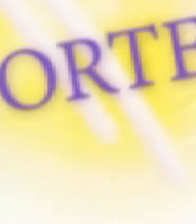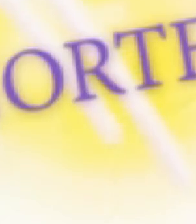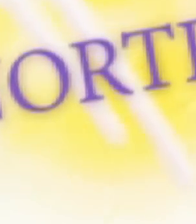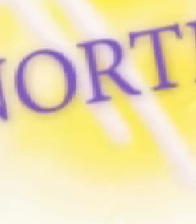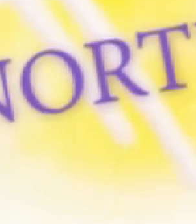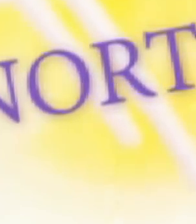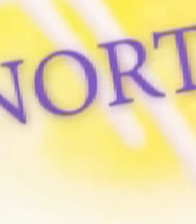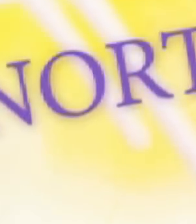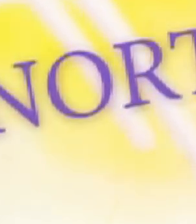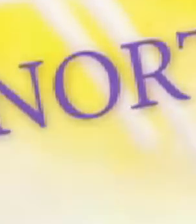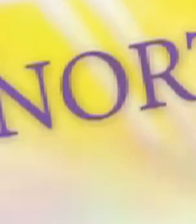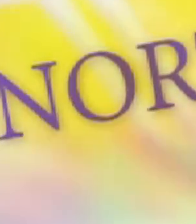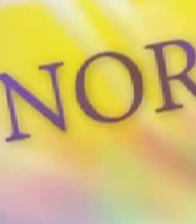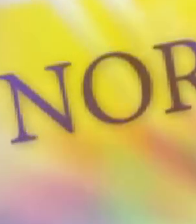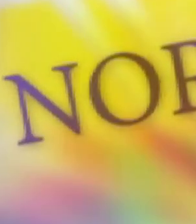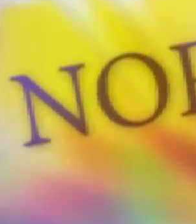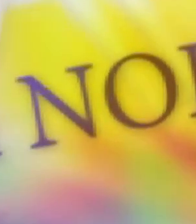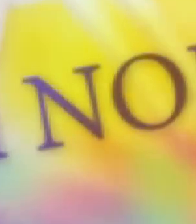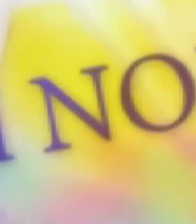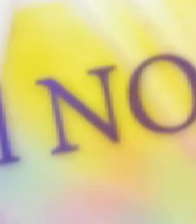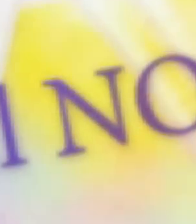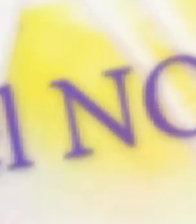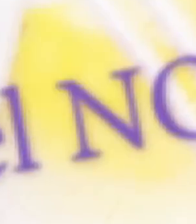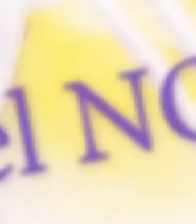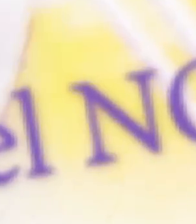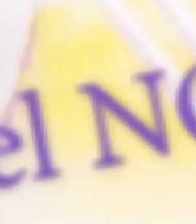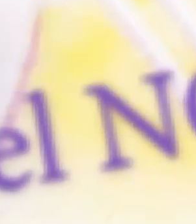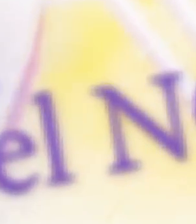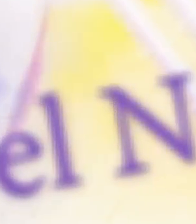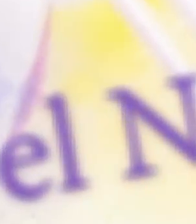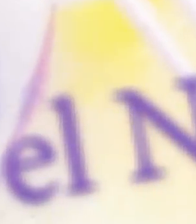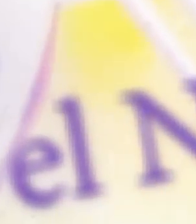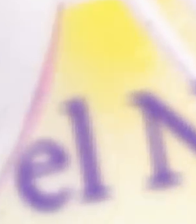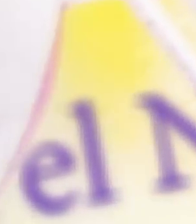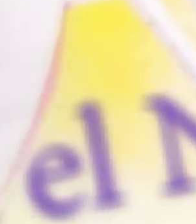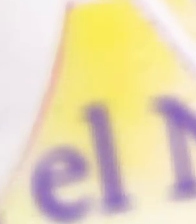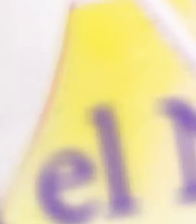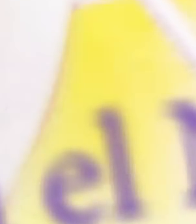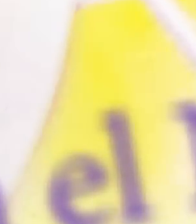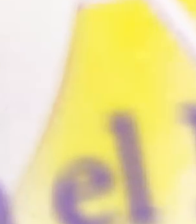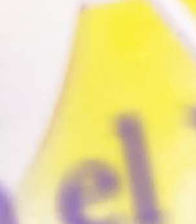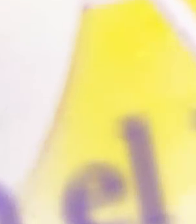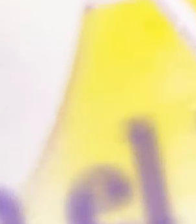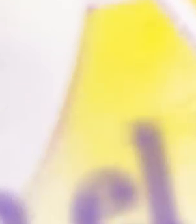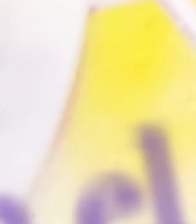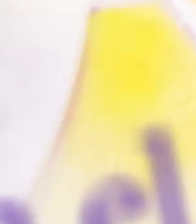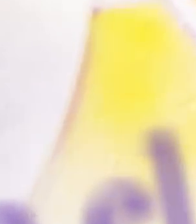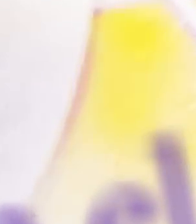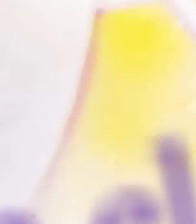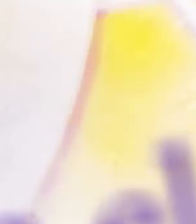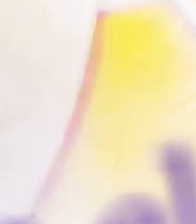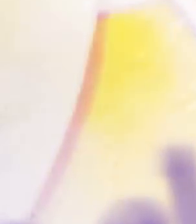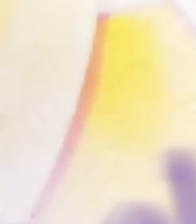Para usted, para los que viven lejos de un templo, los que están enfermos, presos o imposibilitados